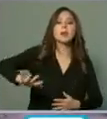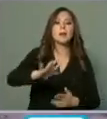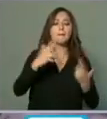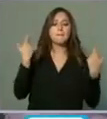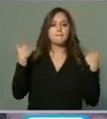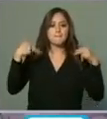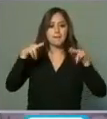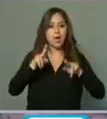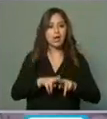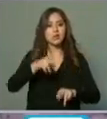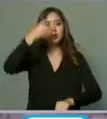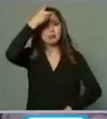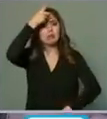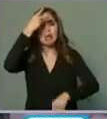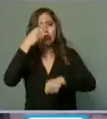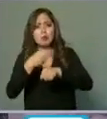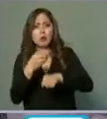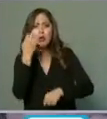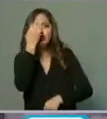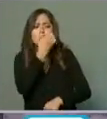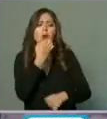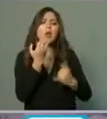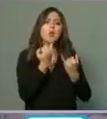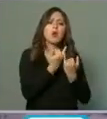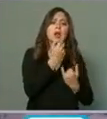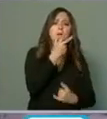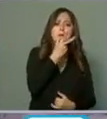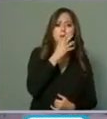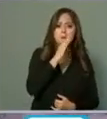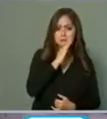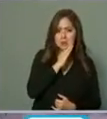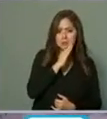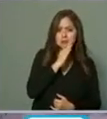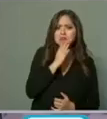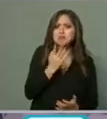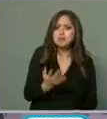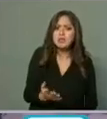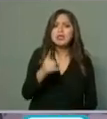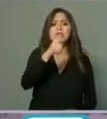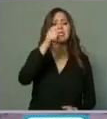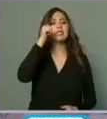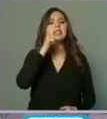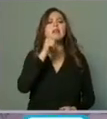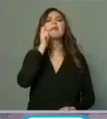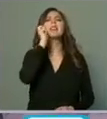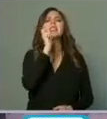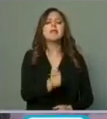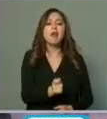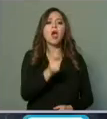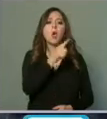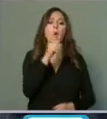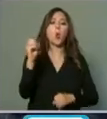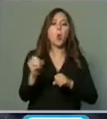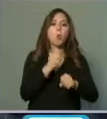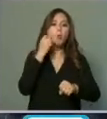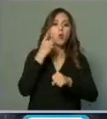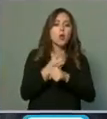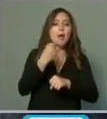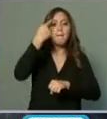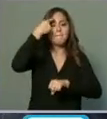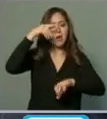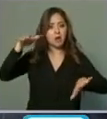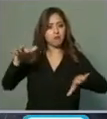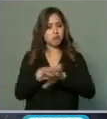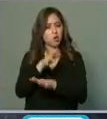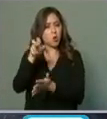y a los padres de familia, ¿no? En primer lugar, esto tenemos que verlo como, siempre como una gran oportunidad de mejorar lo que